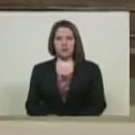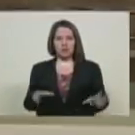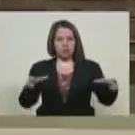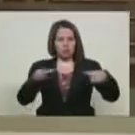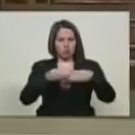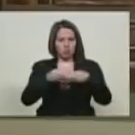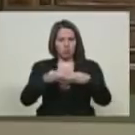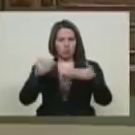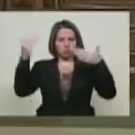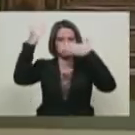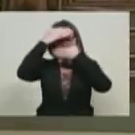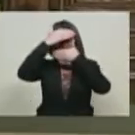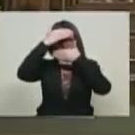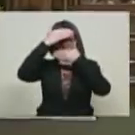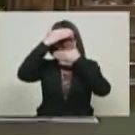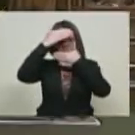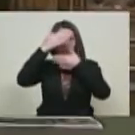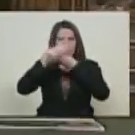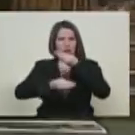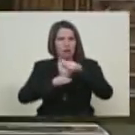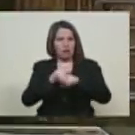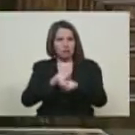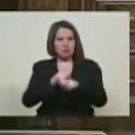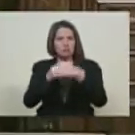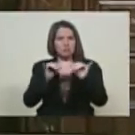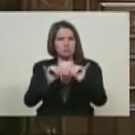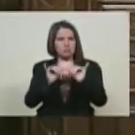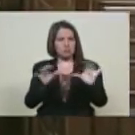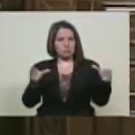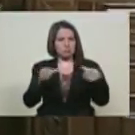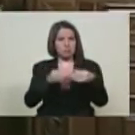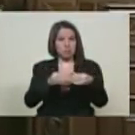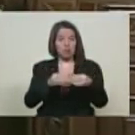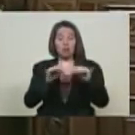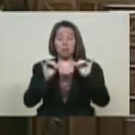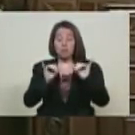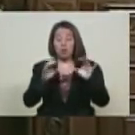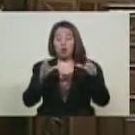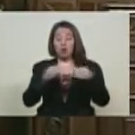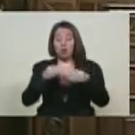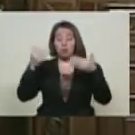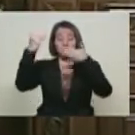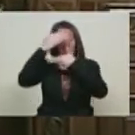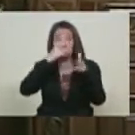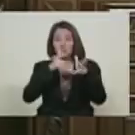terroristas, no tiene otro nombre, son grupos terroristas,